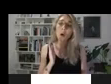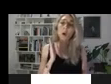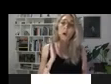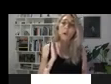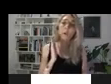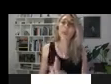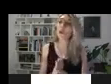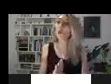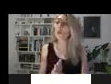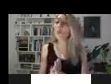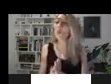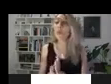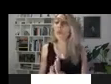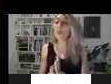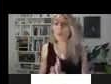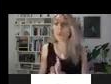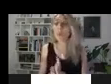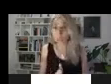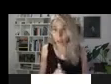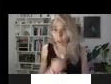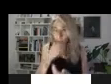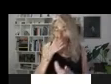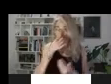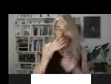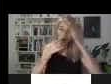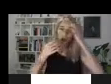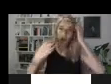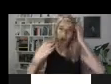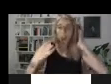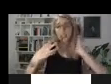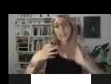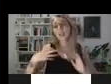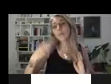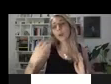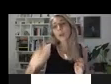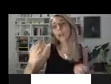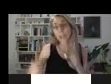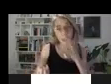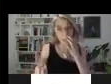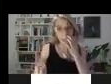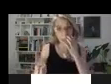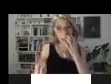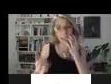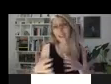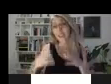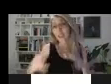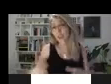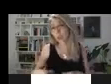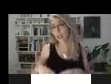opera de modo público. Por lo tanto, el modo de medir